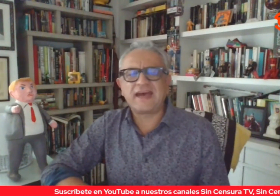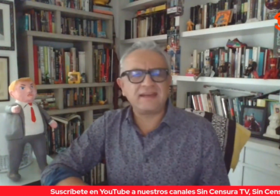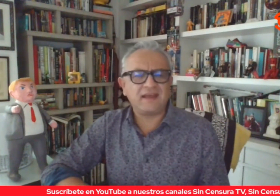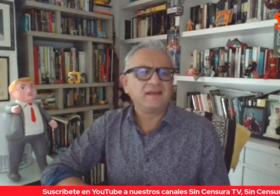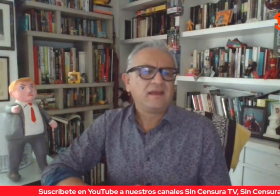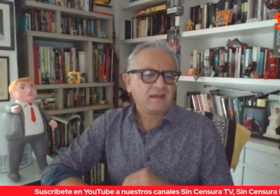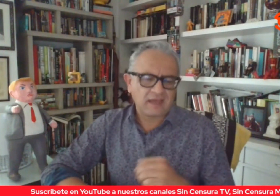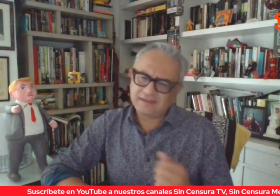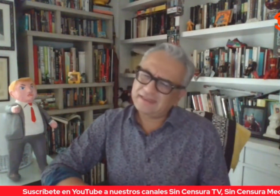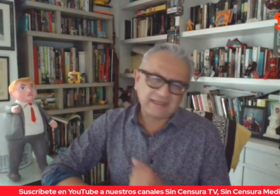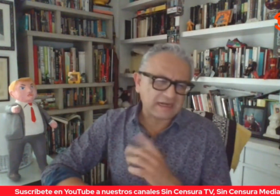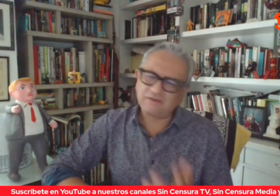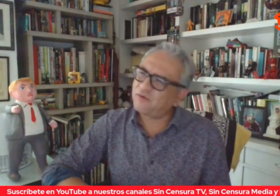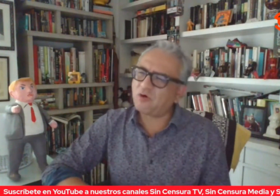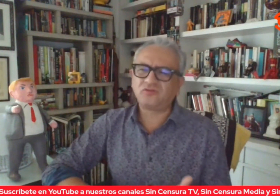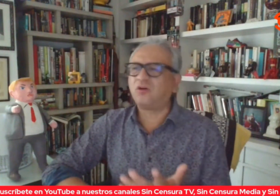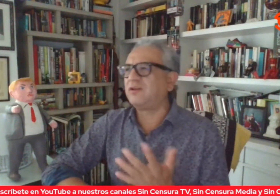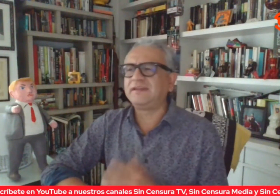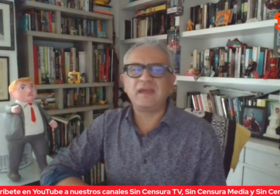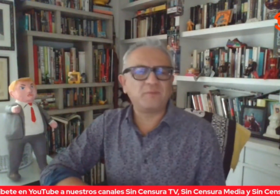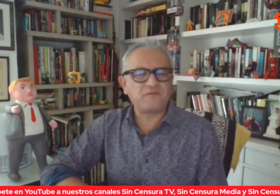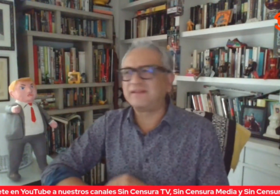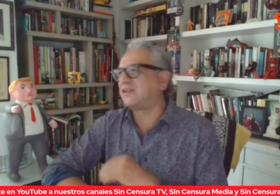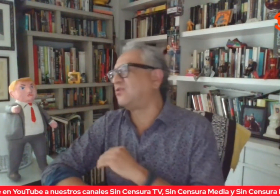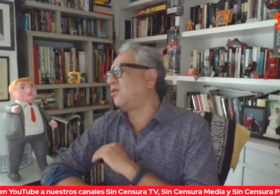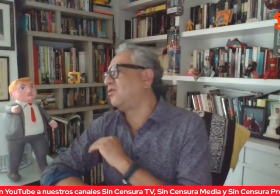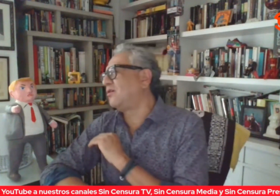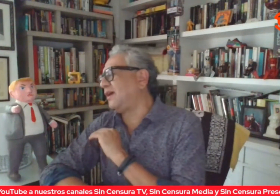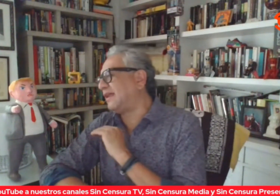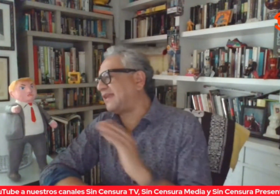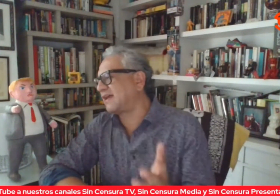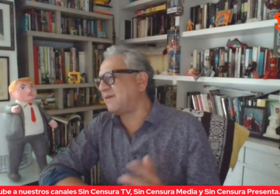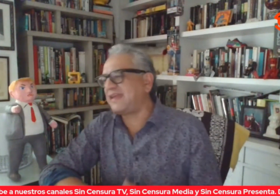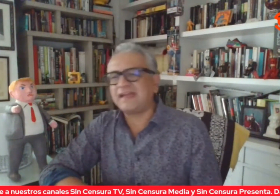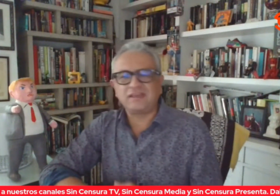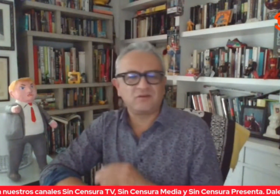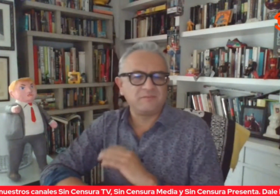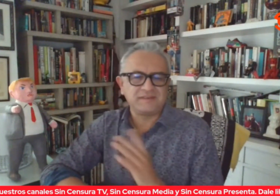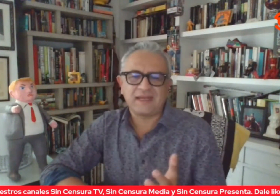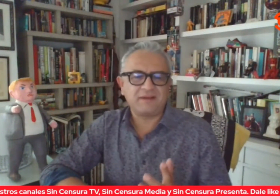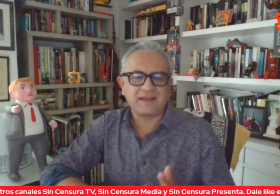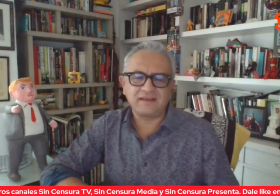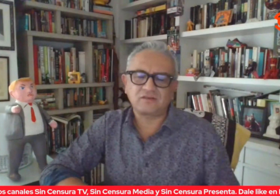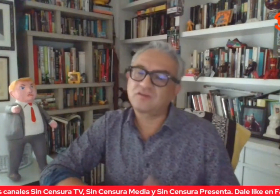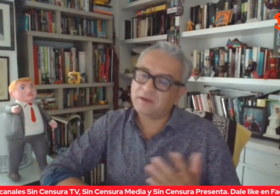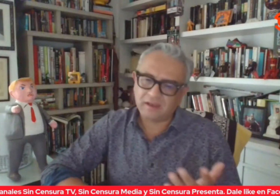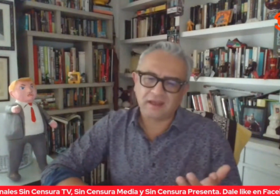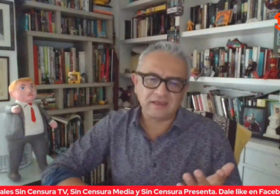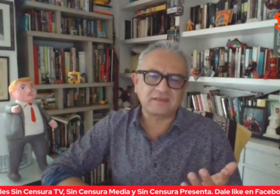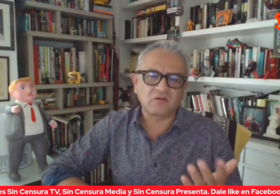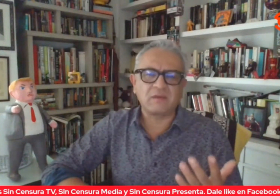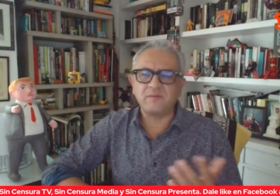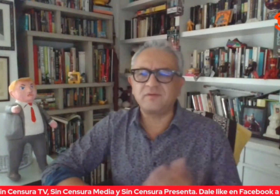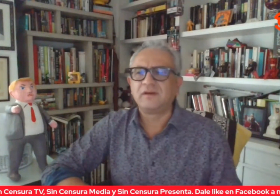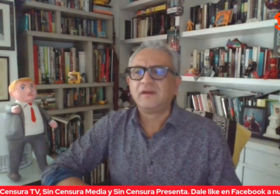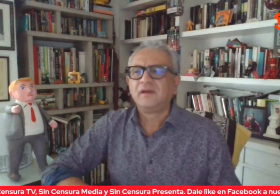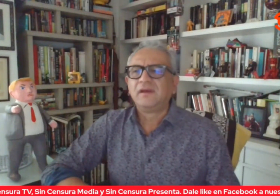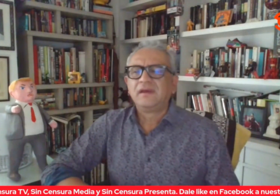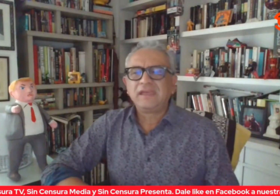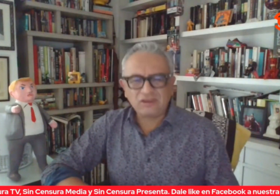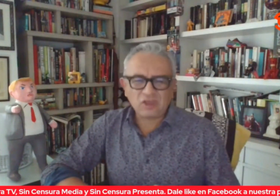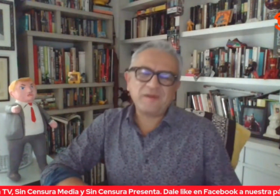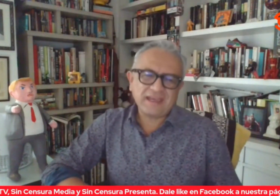rudeza innecesaria. Gatell se la rifó todo el tiempo frente a todo el ataque mediático miserable y canallesco que